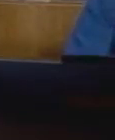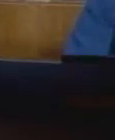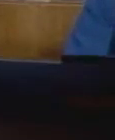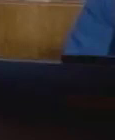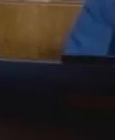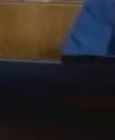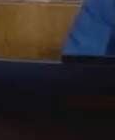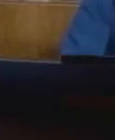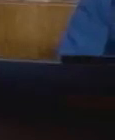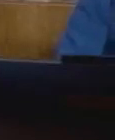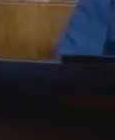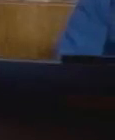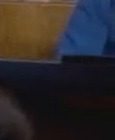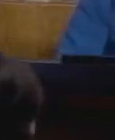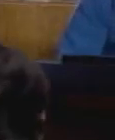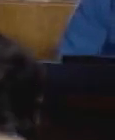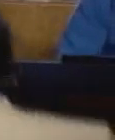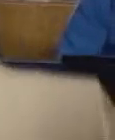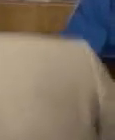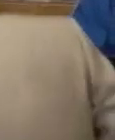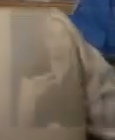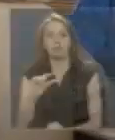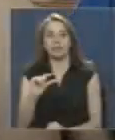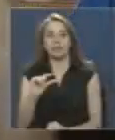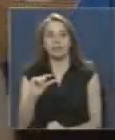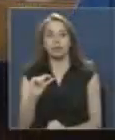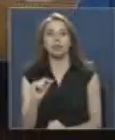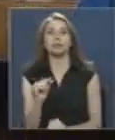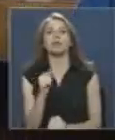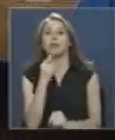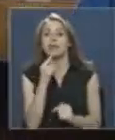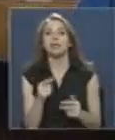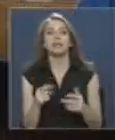restringir e incluso instar a perseguir